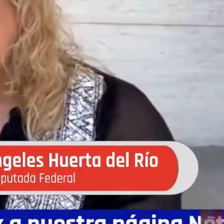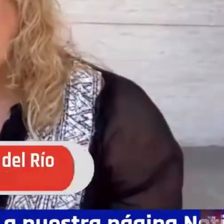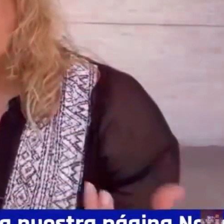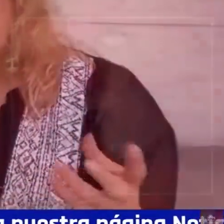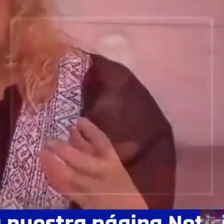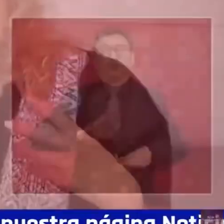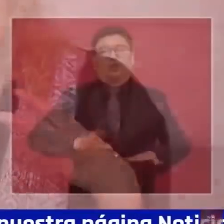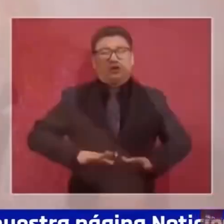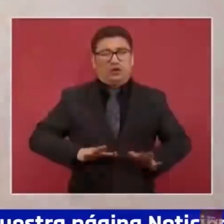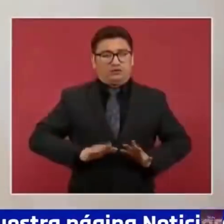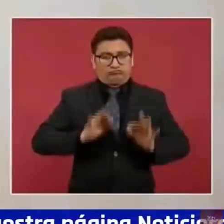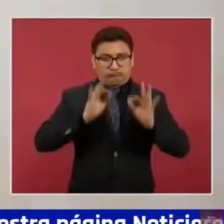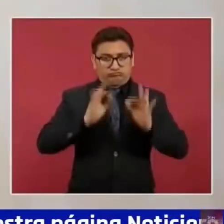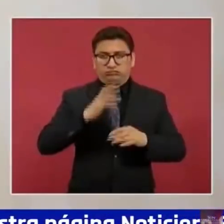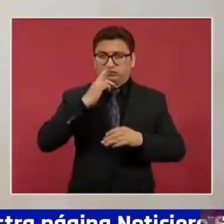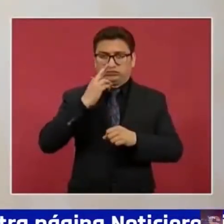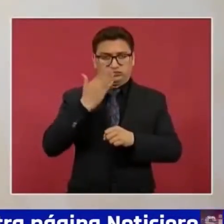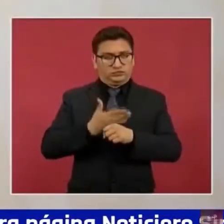una metáfora